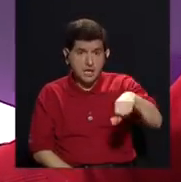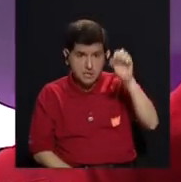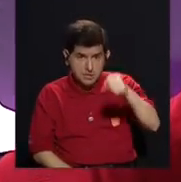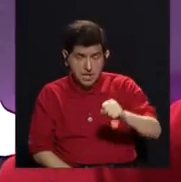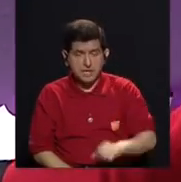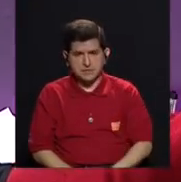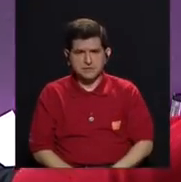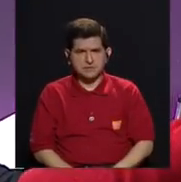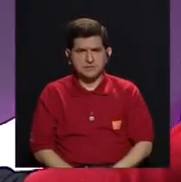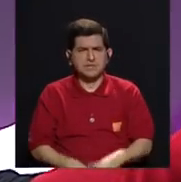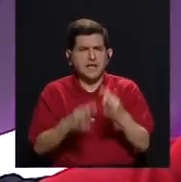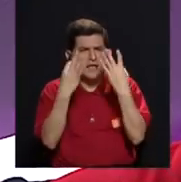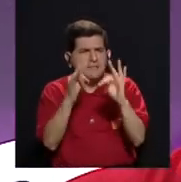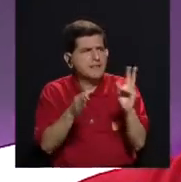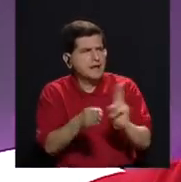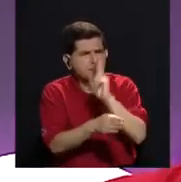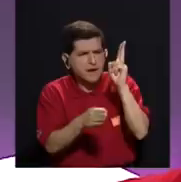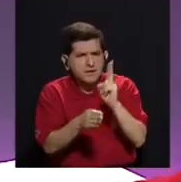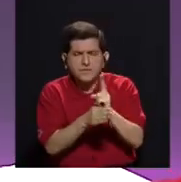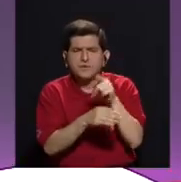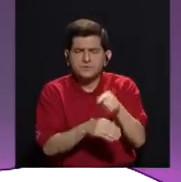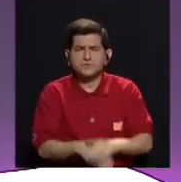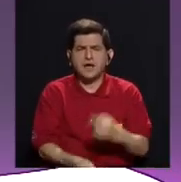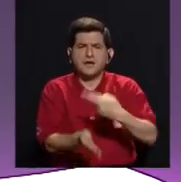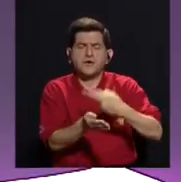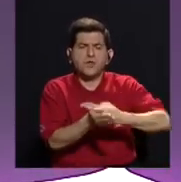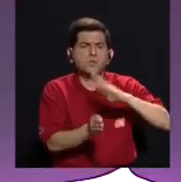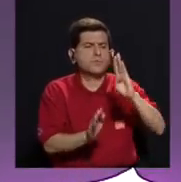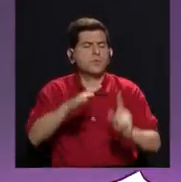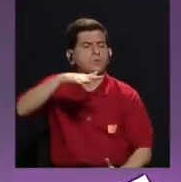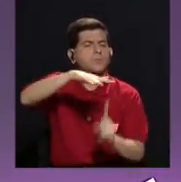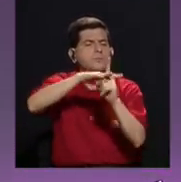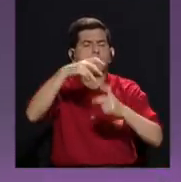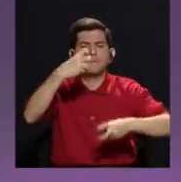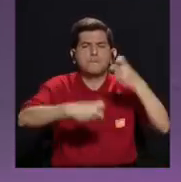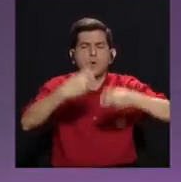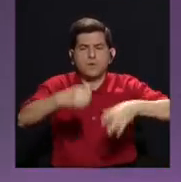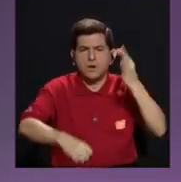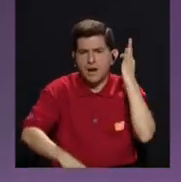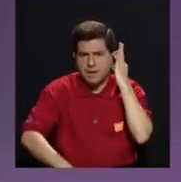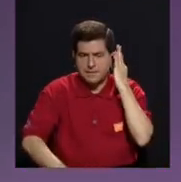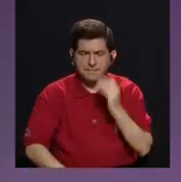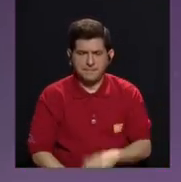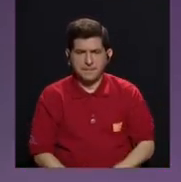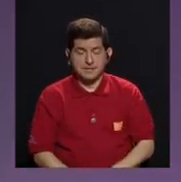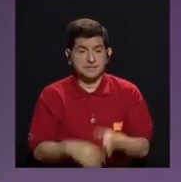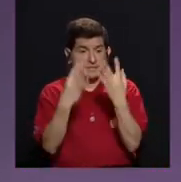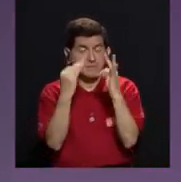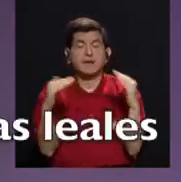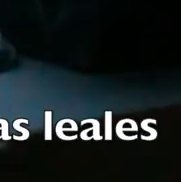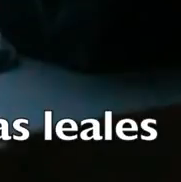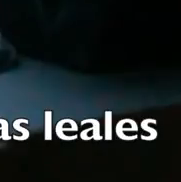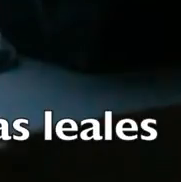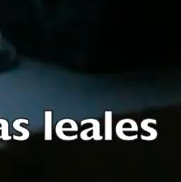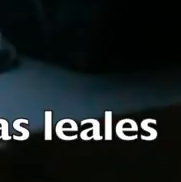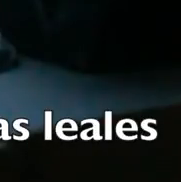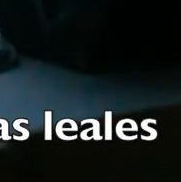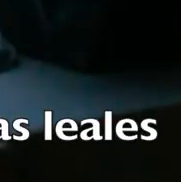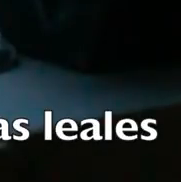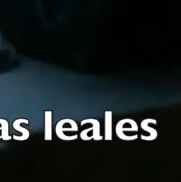agenciándose verdad y utilizando la bomba para visibilizar los problemas de la mujer de las mujeres para lograr equidad